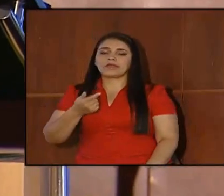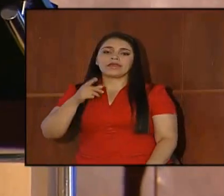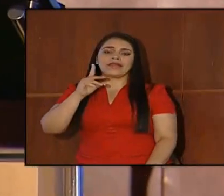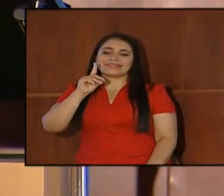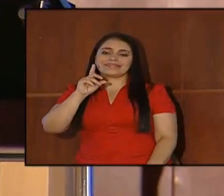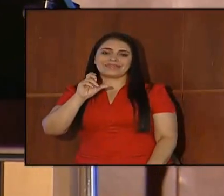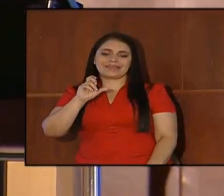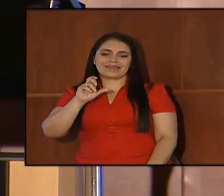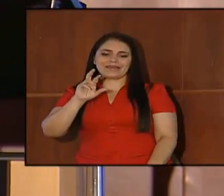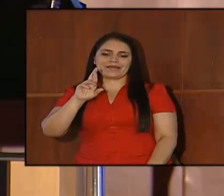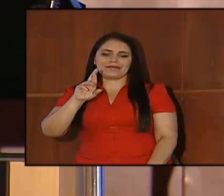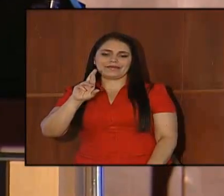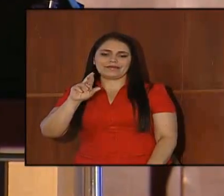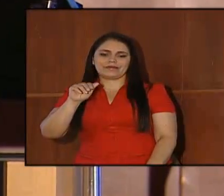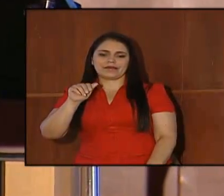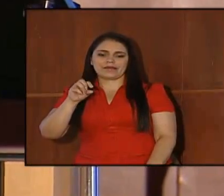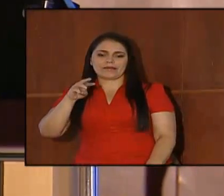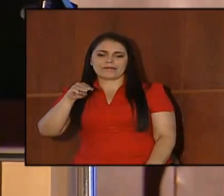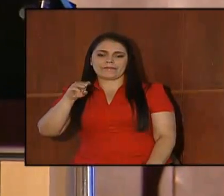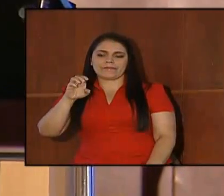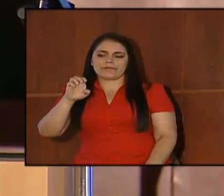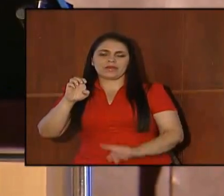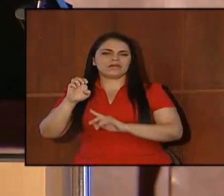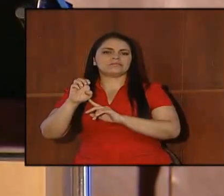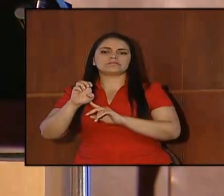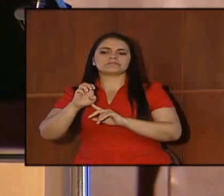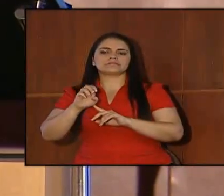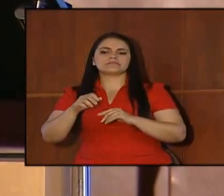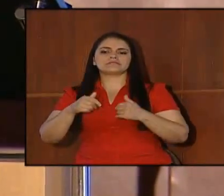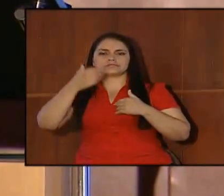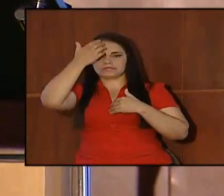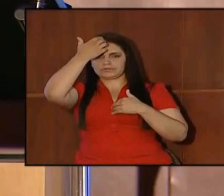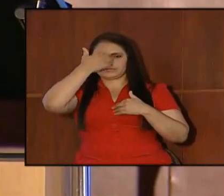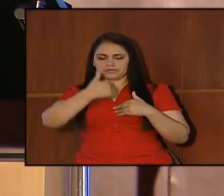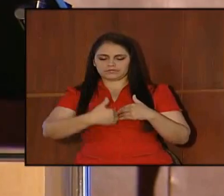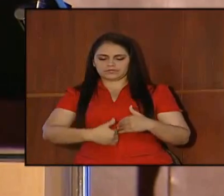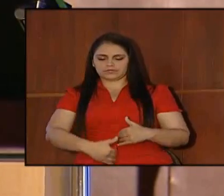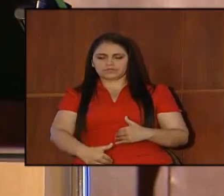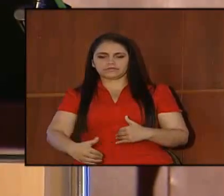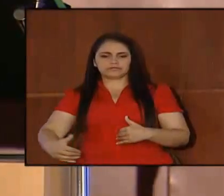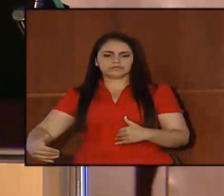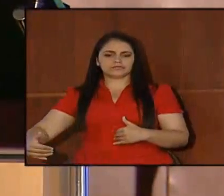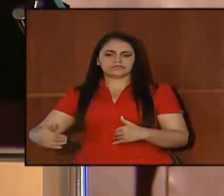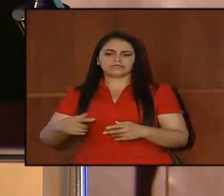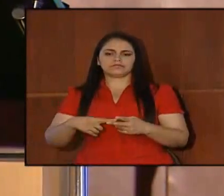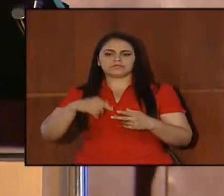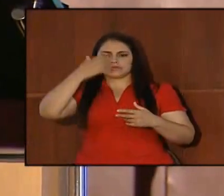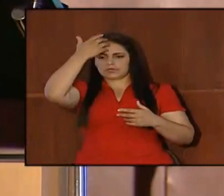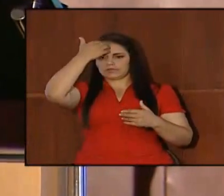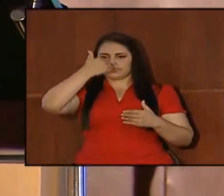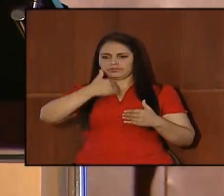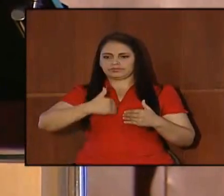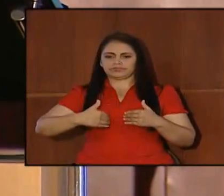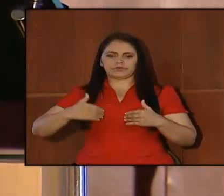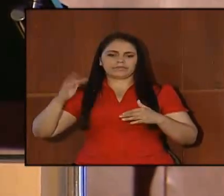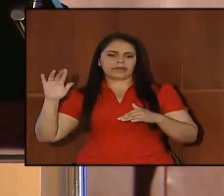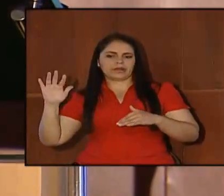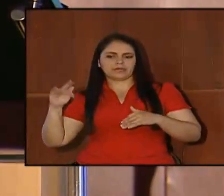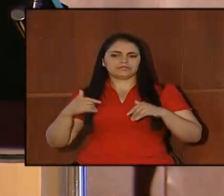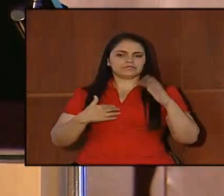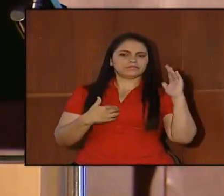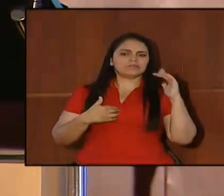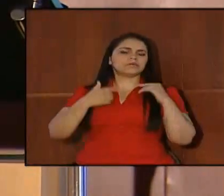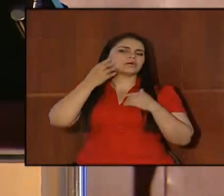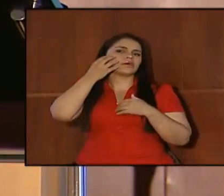derrame, como comúnmente lo conocemos, es la mitad del cuerpo, tanto arriba, mano, hasta cara